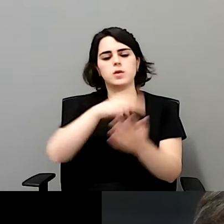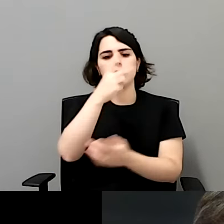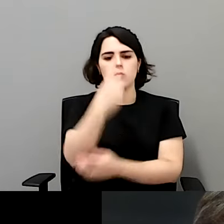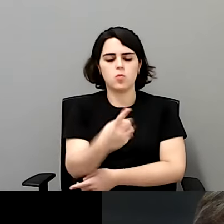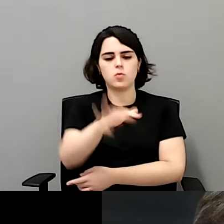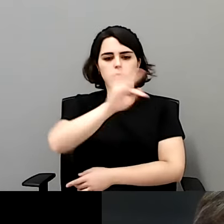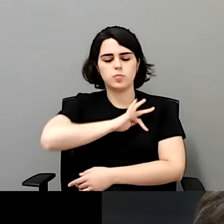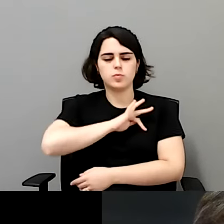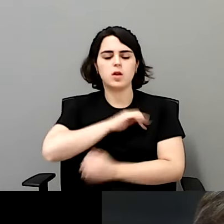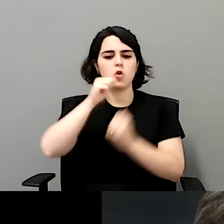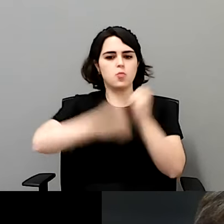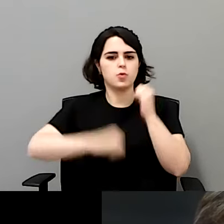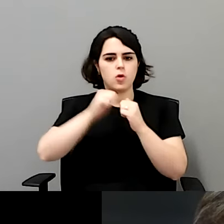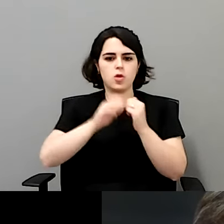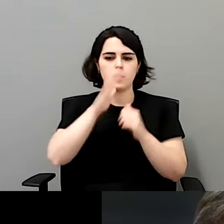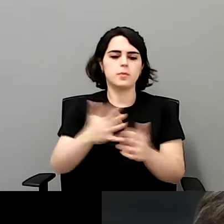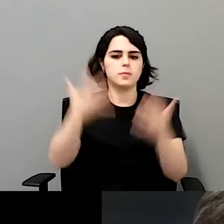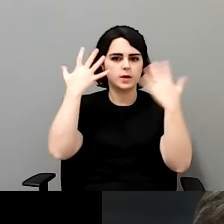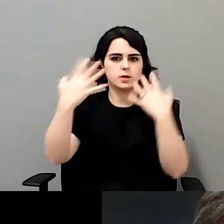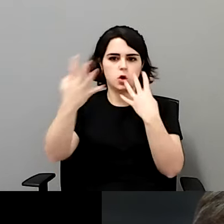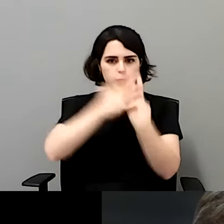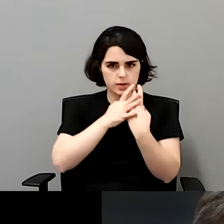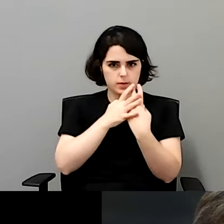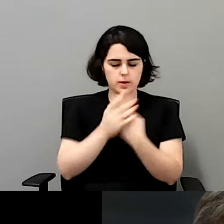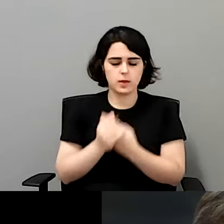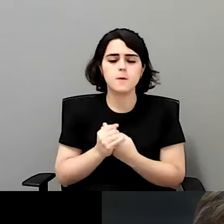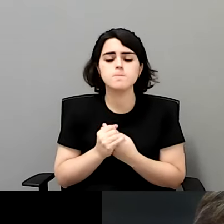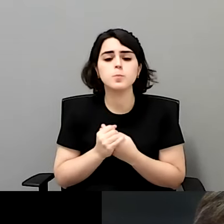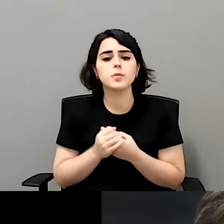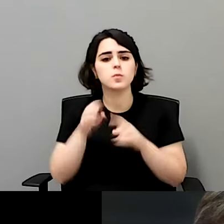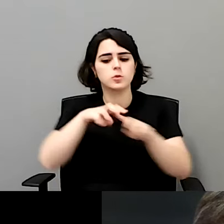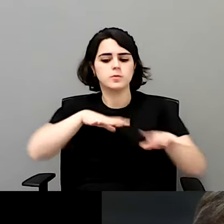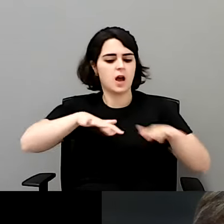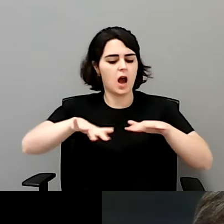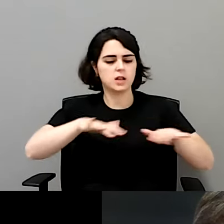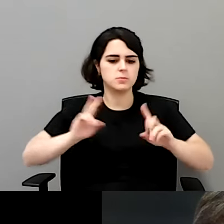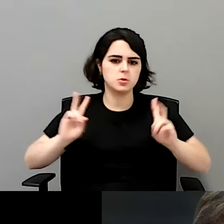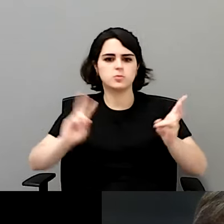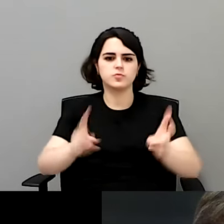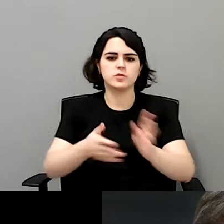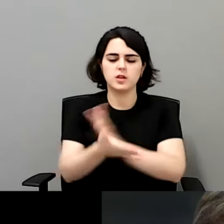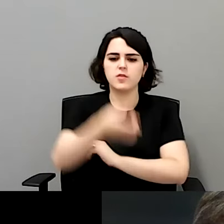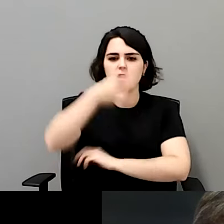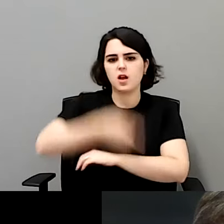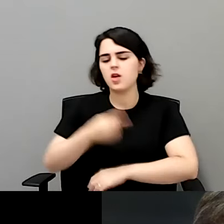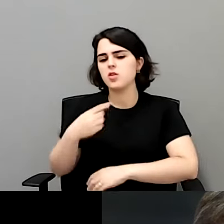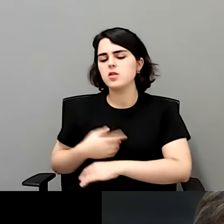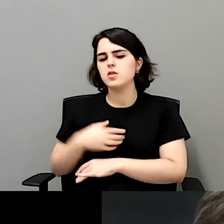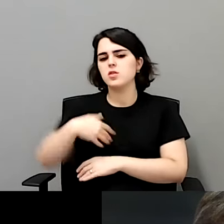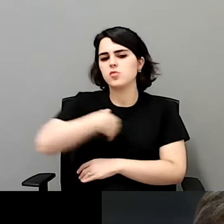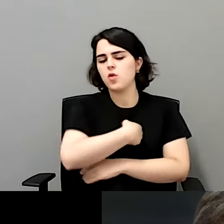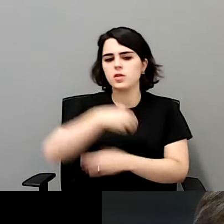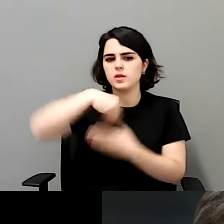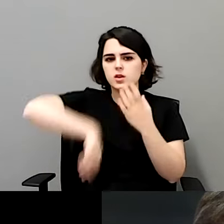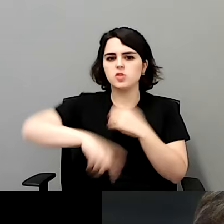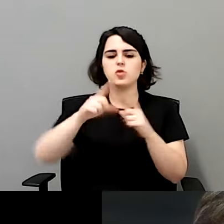bronce al mérito penitenciario. Como activista, ha ocupado cargos directivos en la delegación local de Lugo de